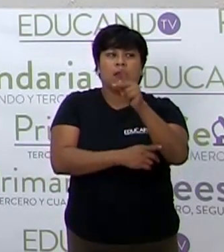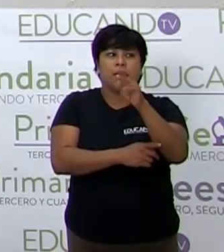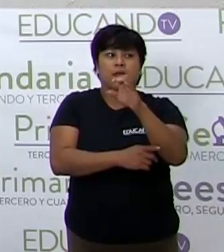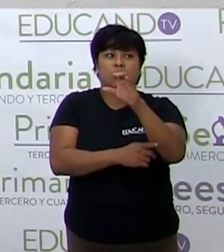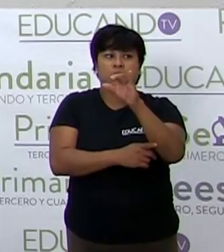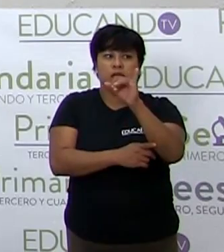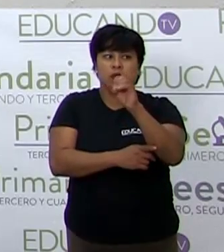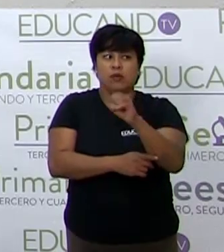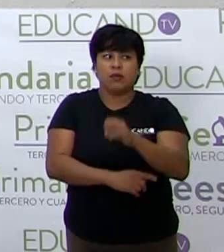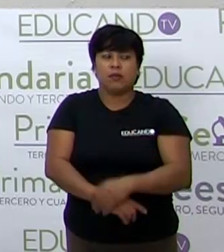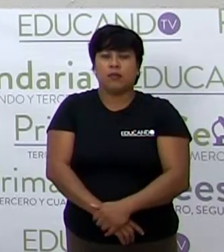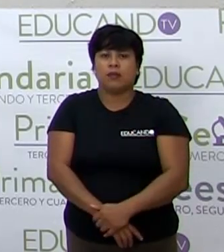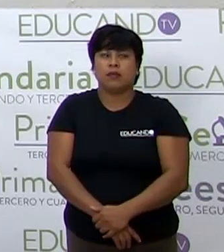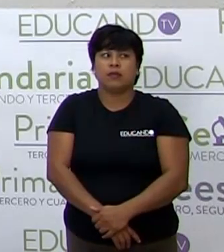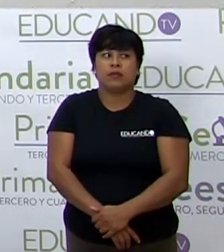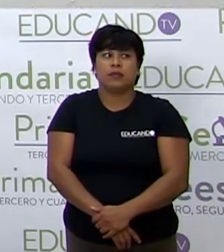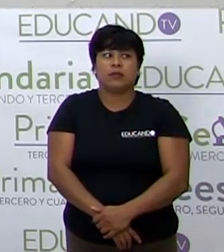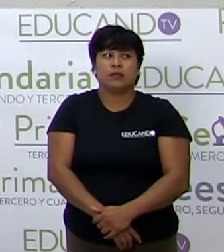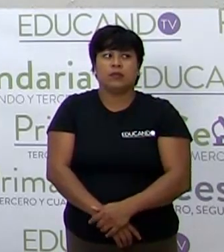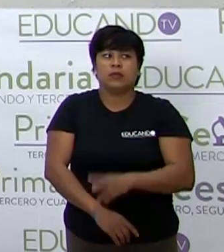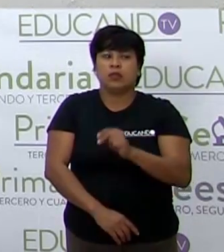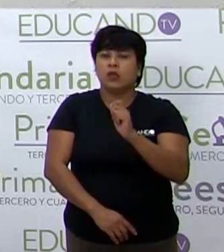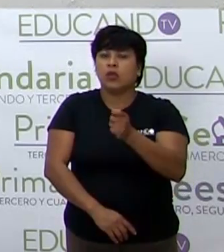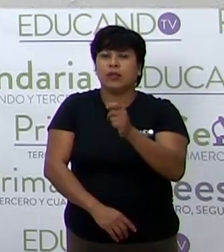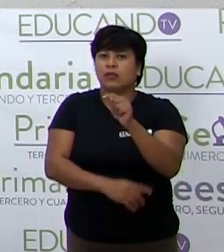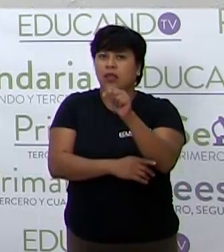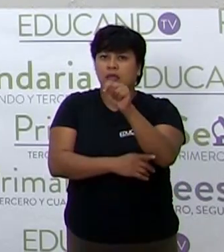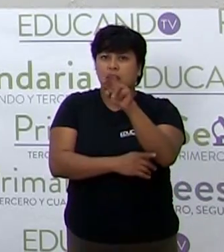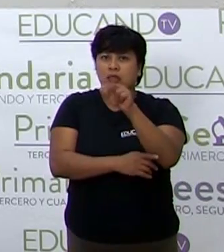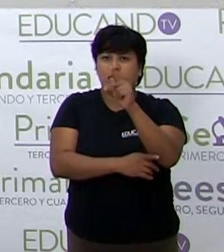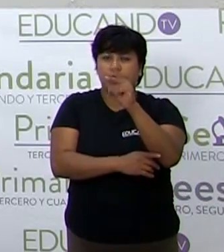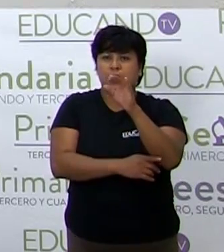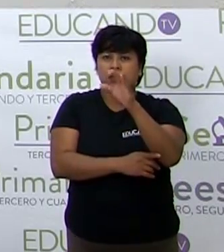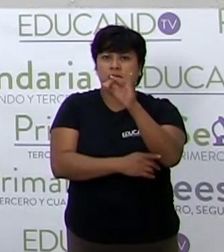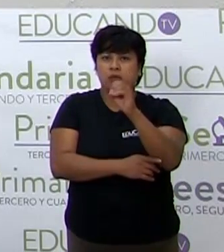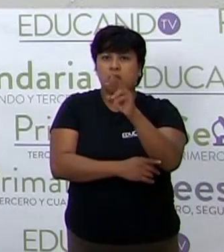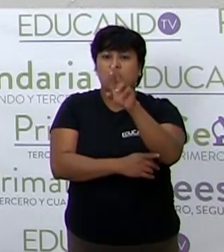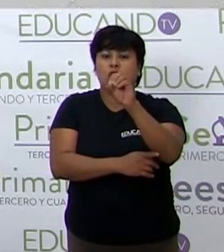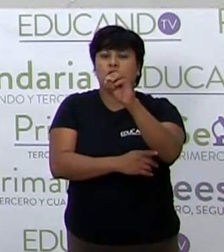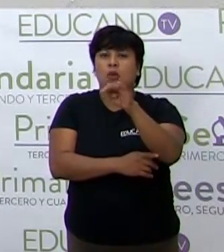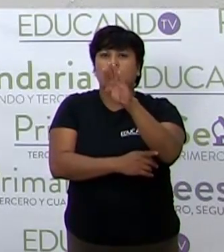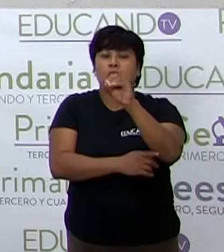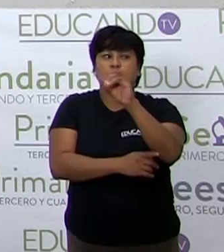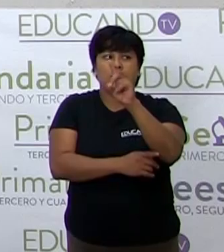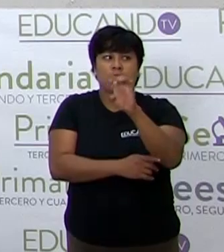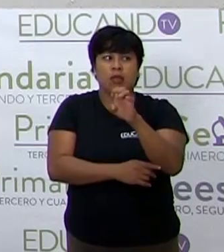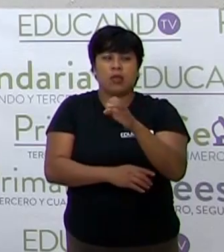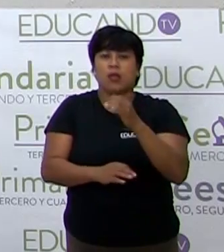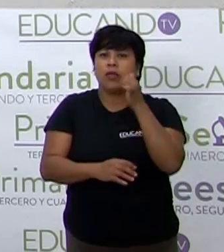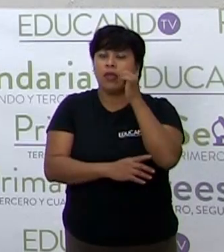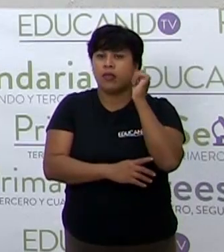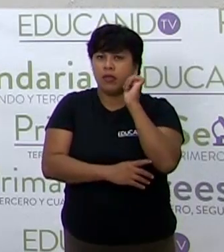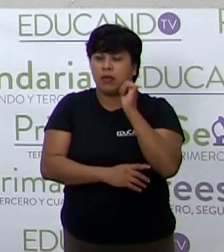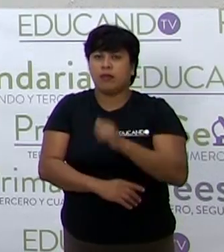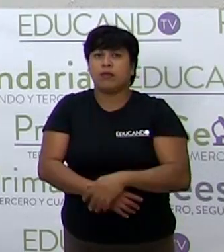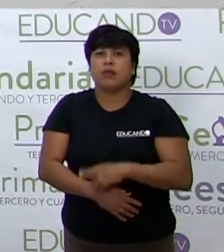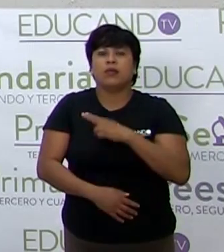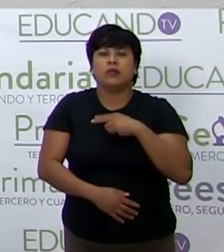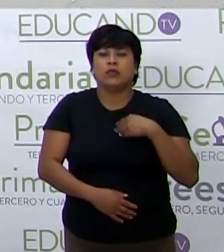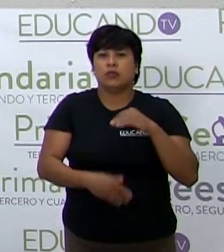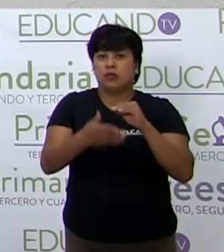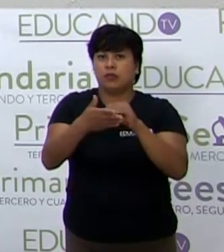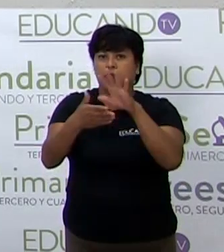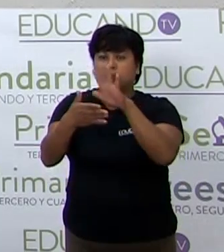trapecio. No es un trapecio, me estoy equivocando. Es un romboide que estuvimos viendo el día de ayer. Vamos a pegar la